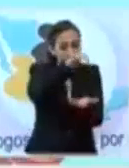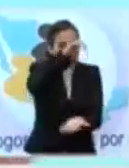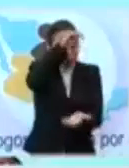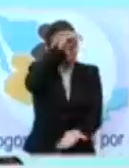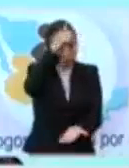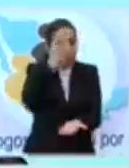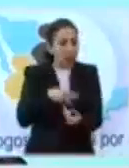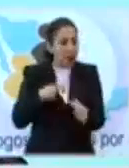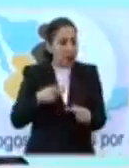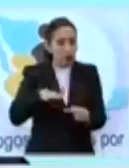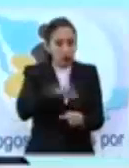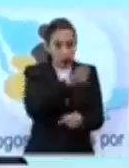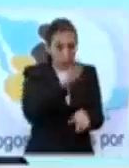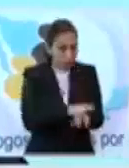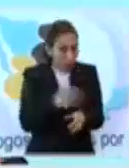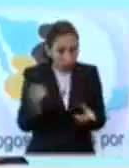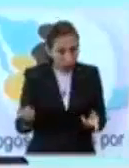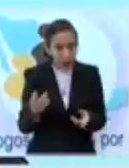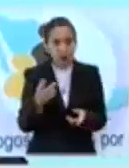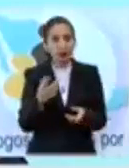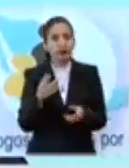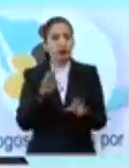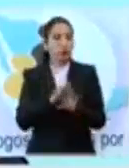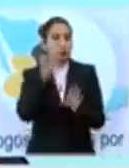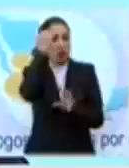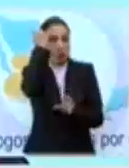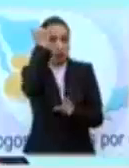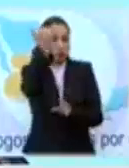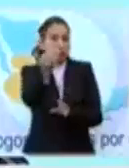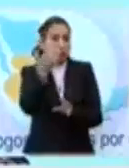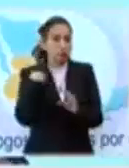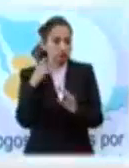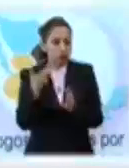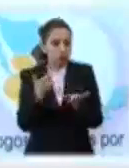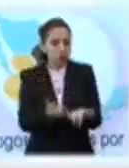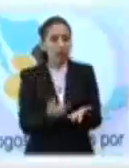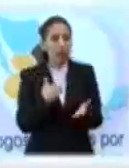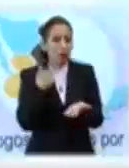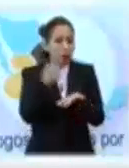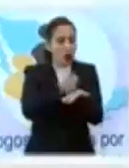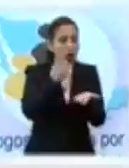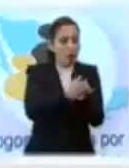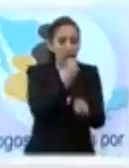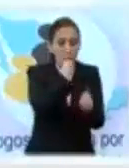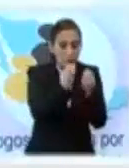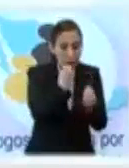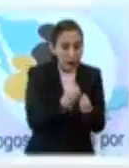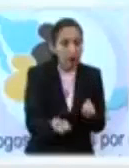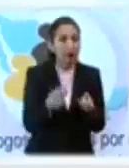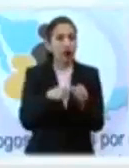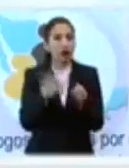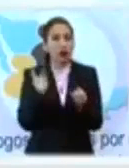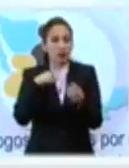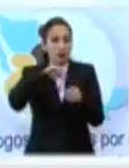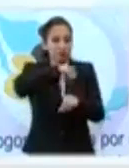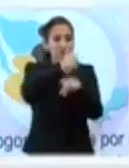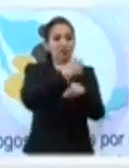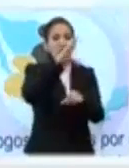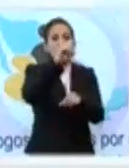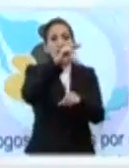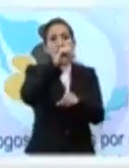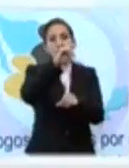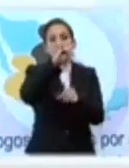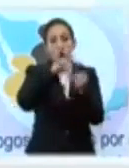de la población. En particular, había una política, por ejemplo, de subsidios a los alimentos. Fue cuando surgió CONASUPO,